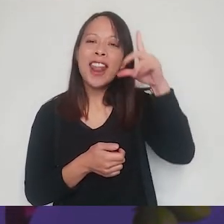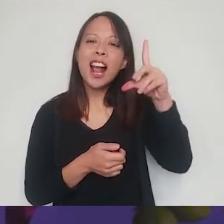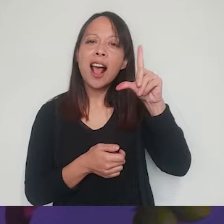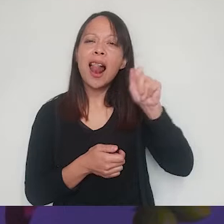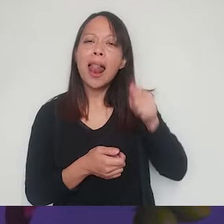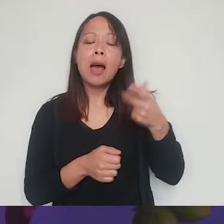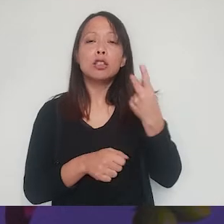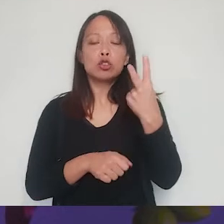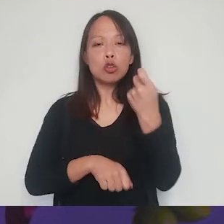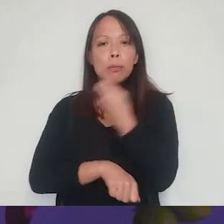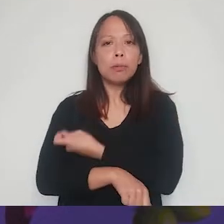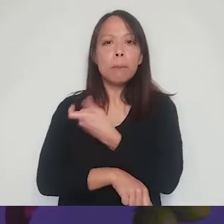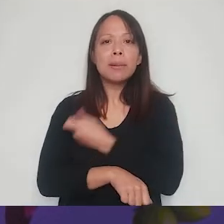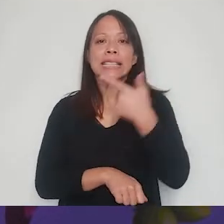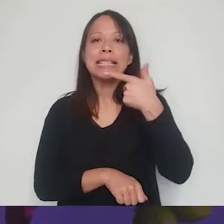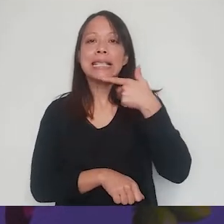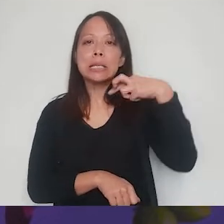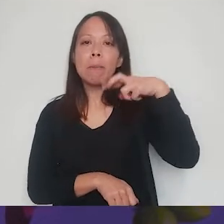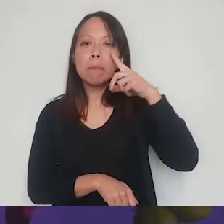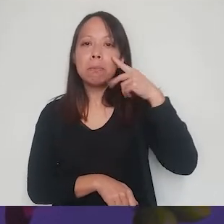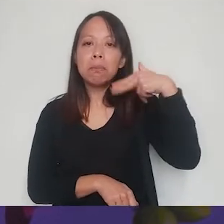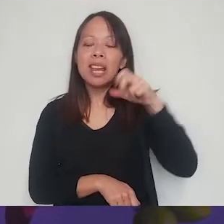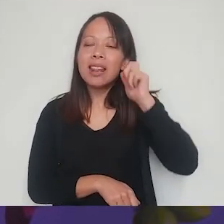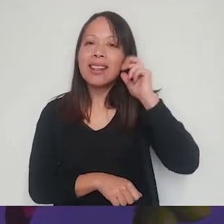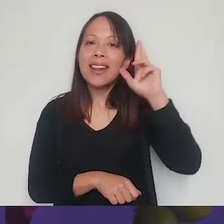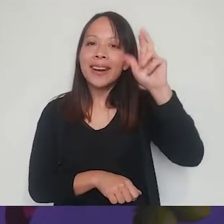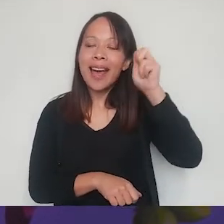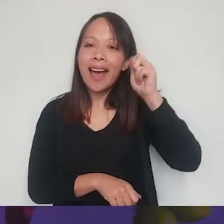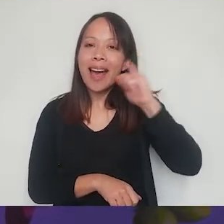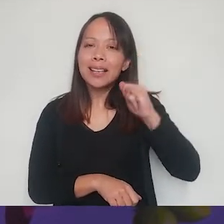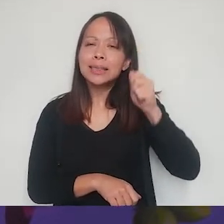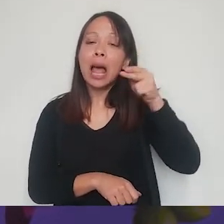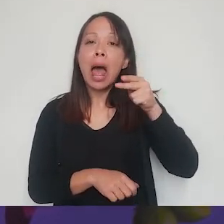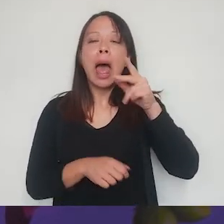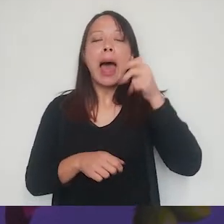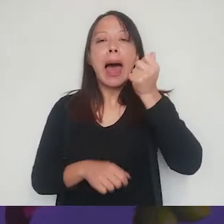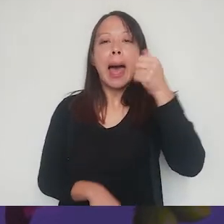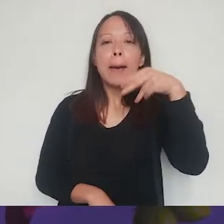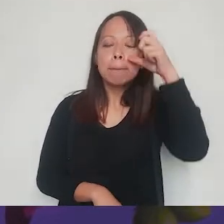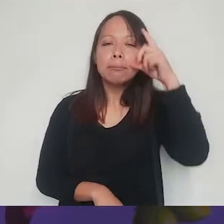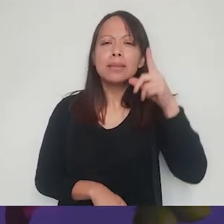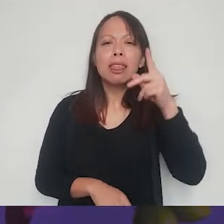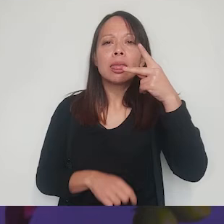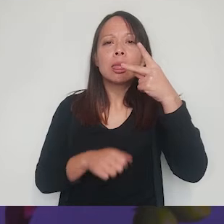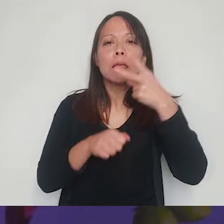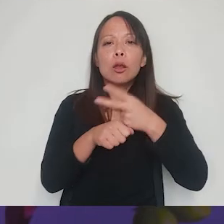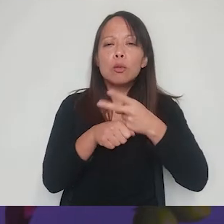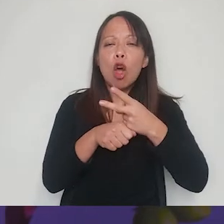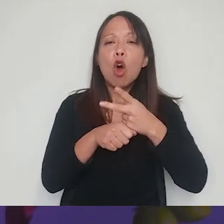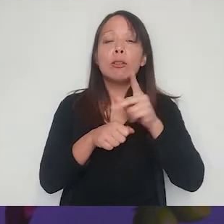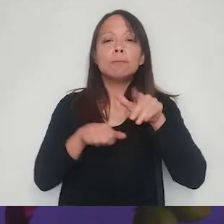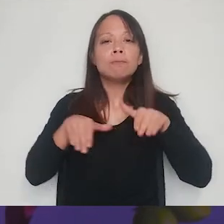cuando tenía 5, cuando le dieron las 2 primeras aplicaciones de Spinraza, se ve cómo mejoró, esta chica tenía AME tipo 2, cómo